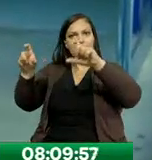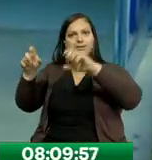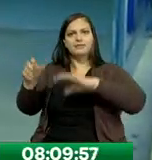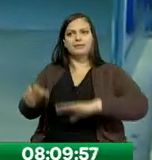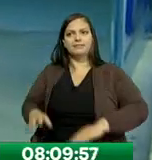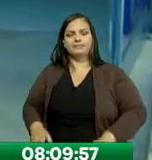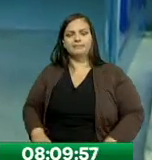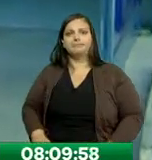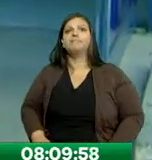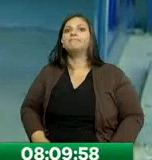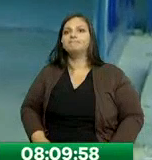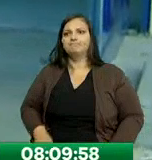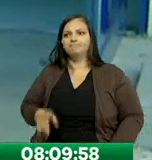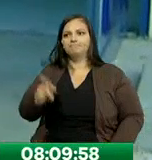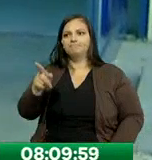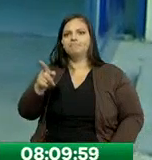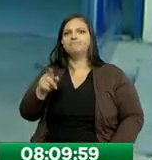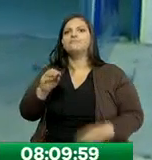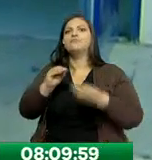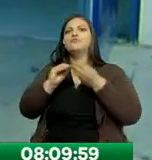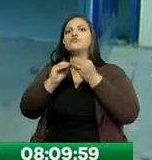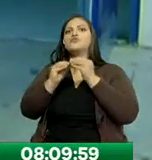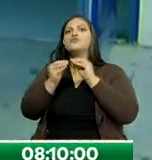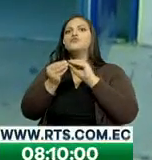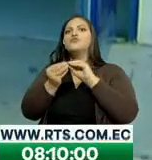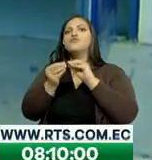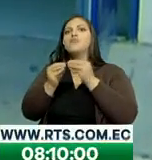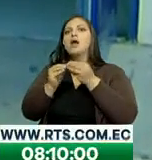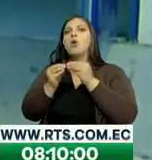pero que tiene bypass.